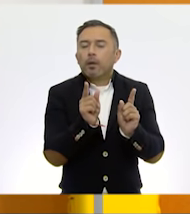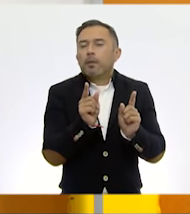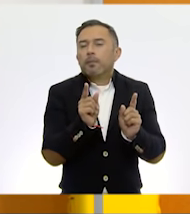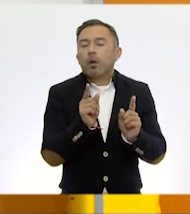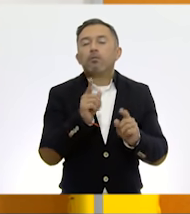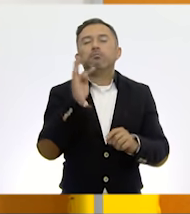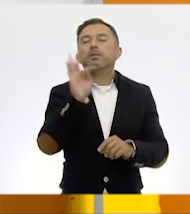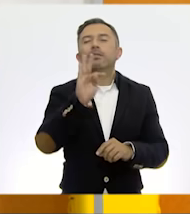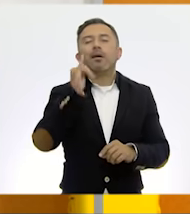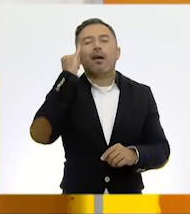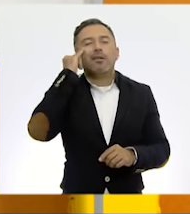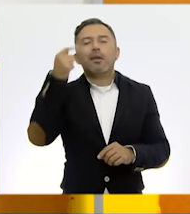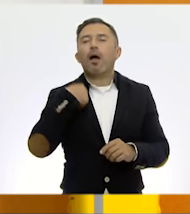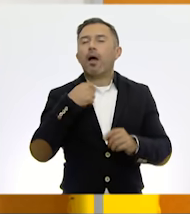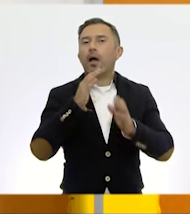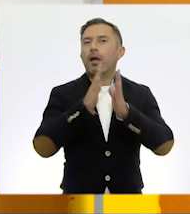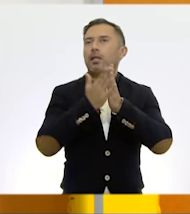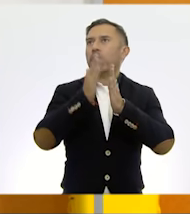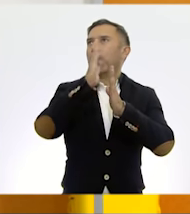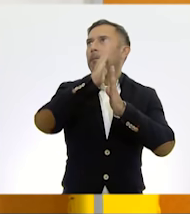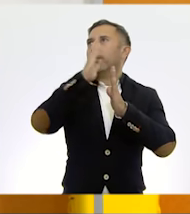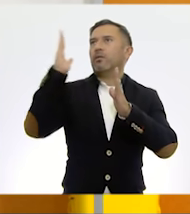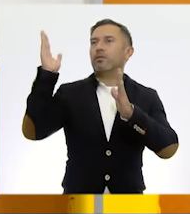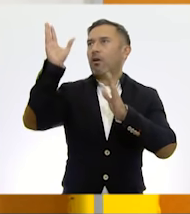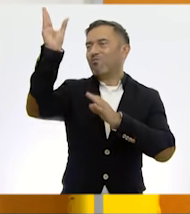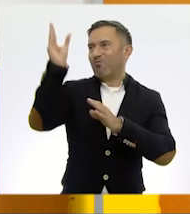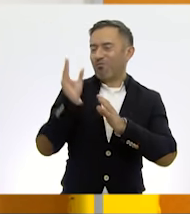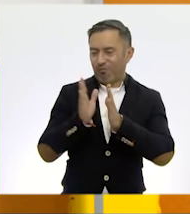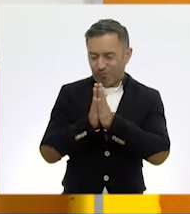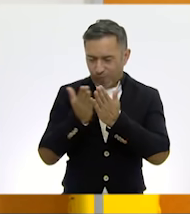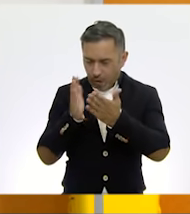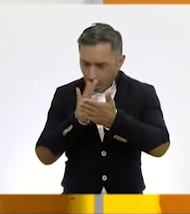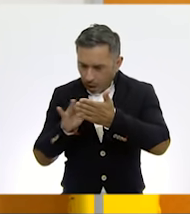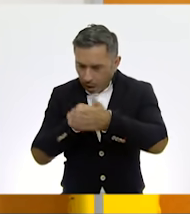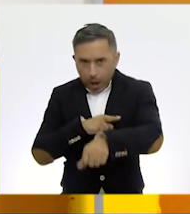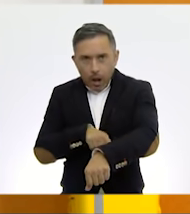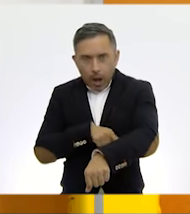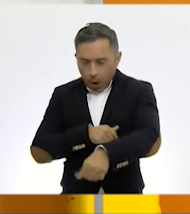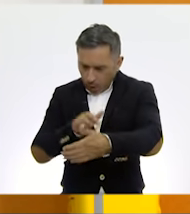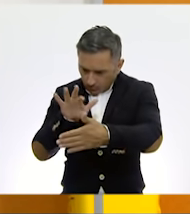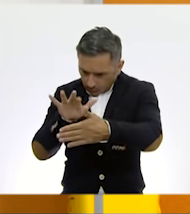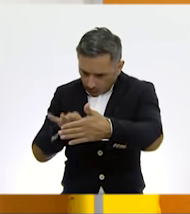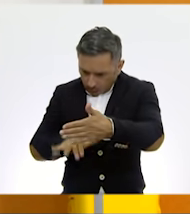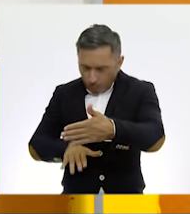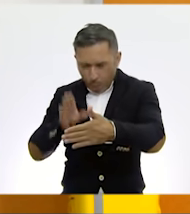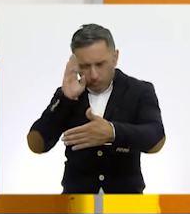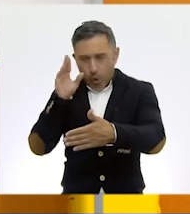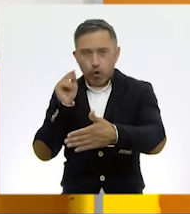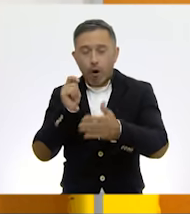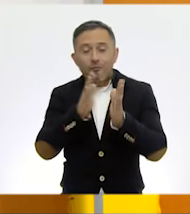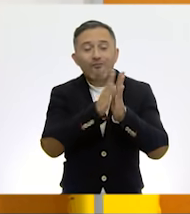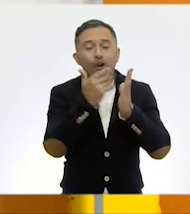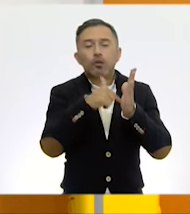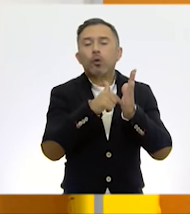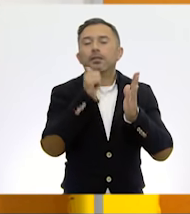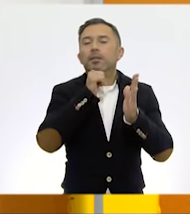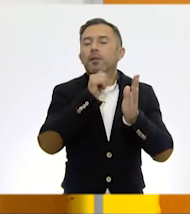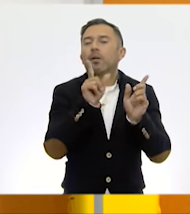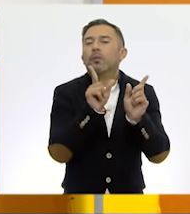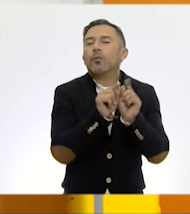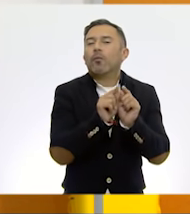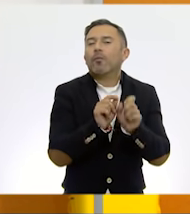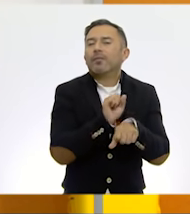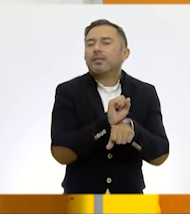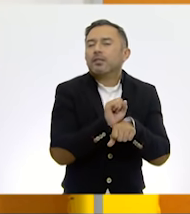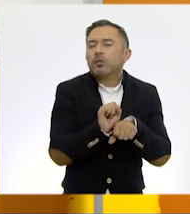una enciclopedia y la leyéramos. No va a tener tanta información. Solamente va a tener lo más importante y lo útil tal vez para describir o informar algún